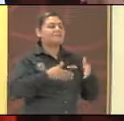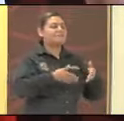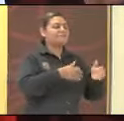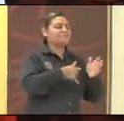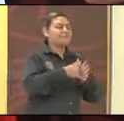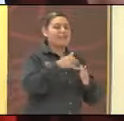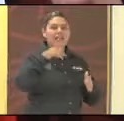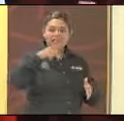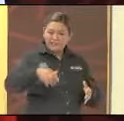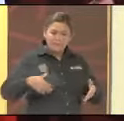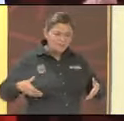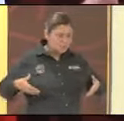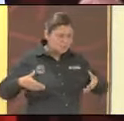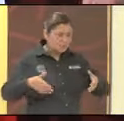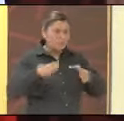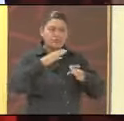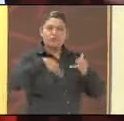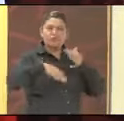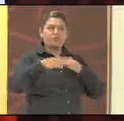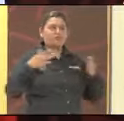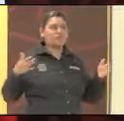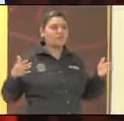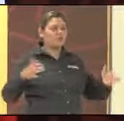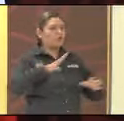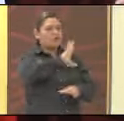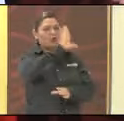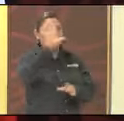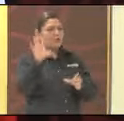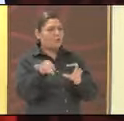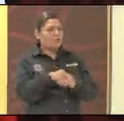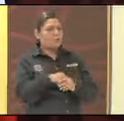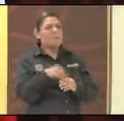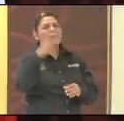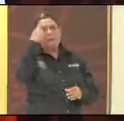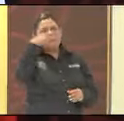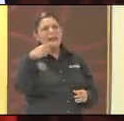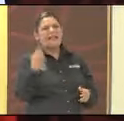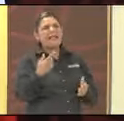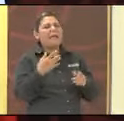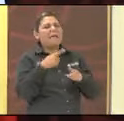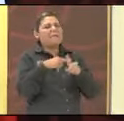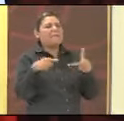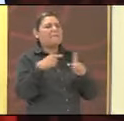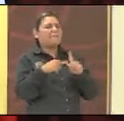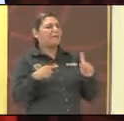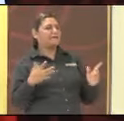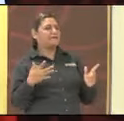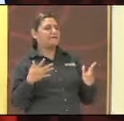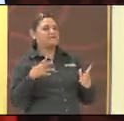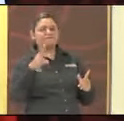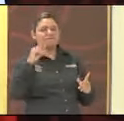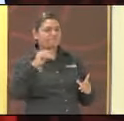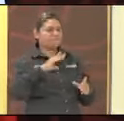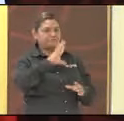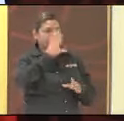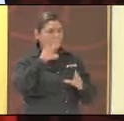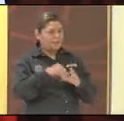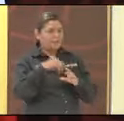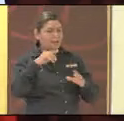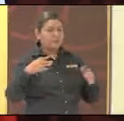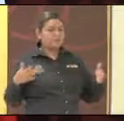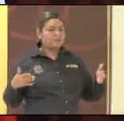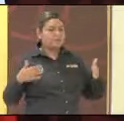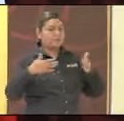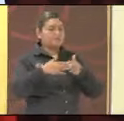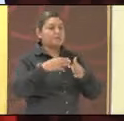No, aquí estamos pavimentando los dos lados, completo. ¿Para qué dejamos cosas a medias, verdad? Y eso comunica a la Escuela